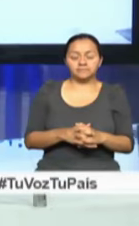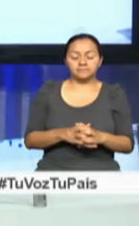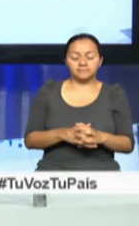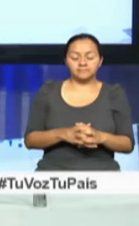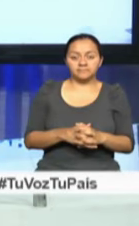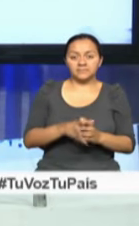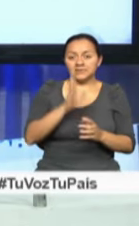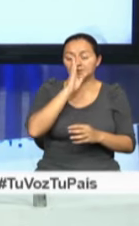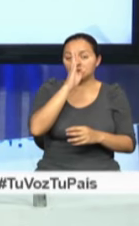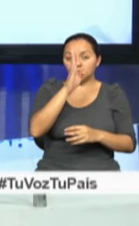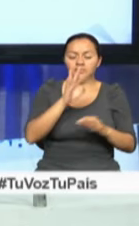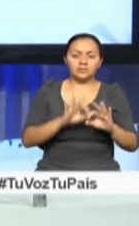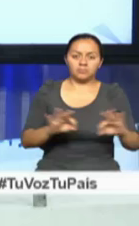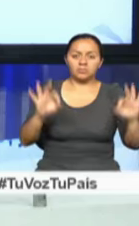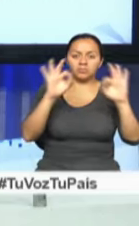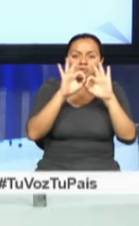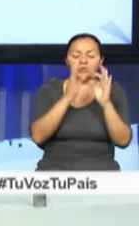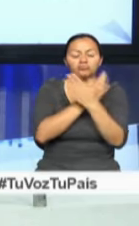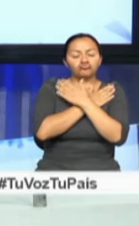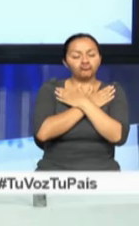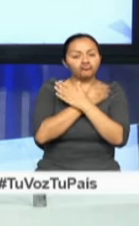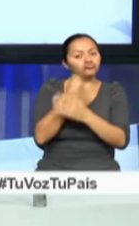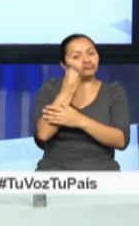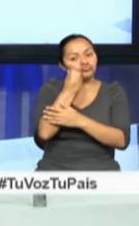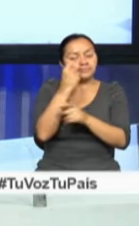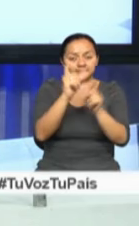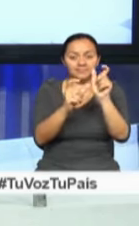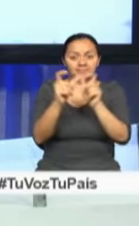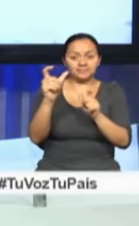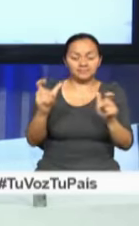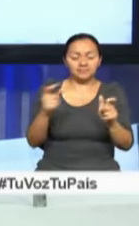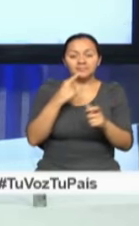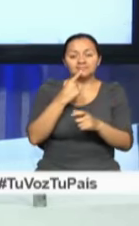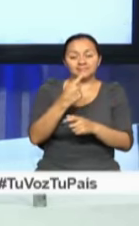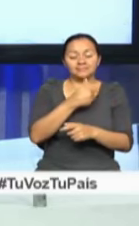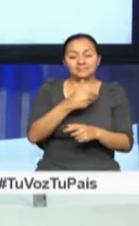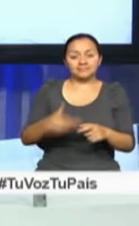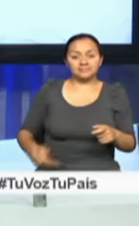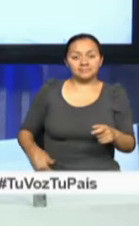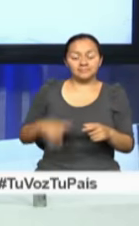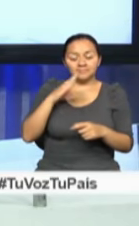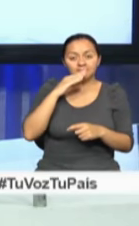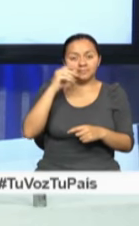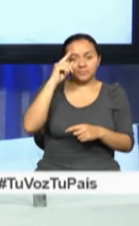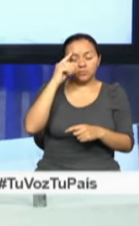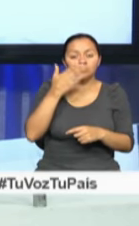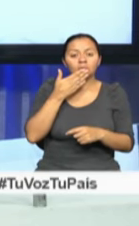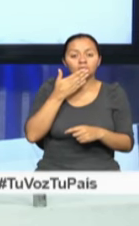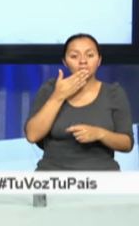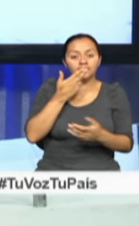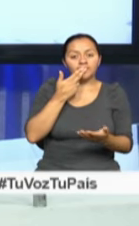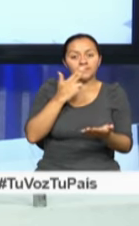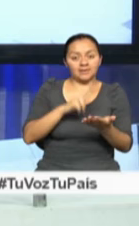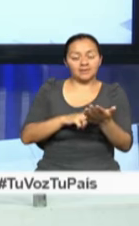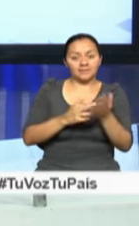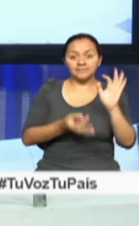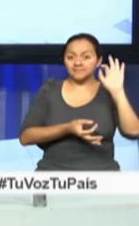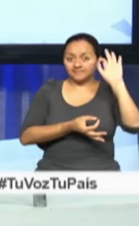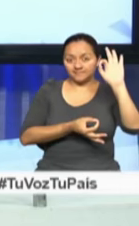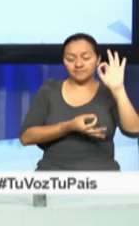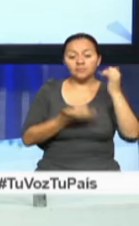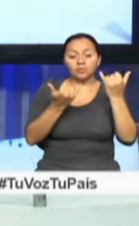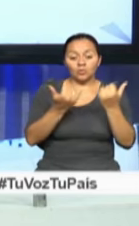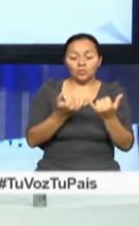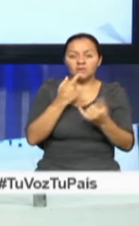Siempre es bueno conocer el cariño de los ciudadanos que le expresan al presidente de la República a través de sus cartas.